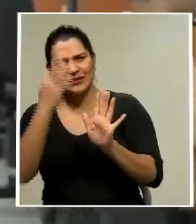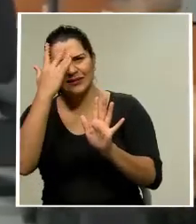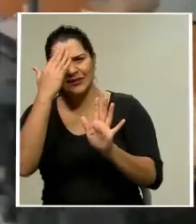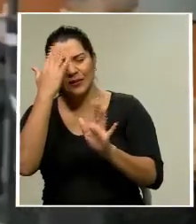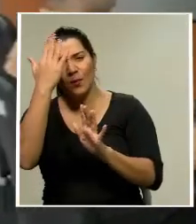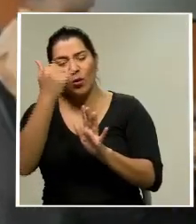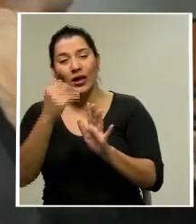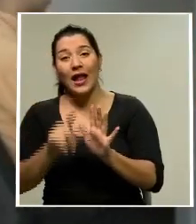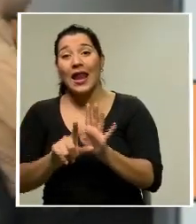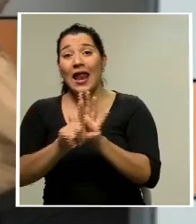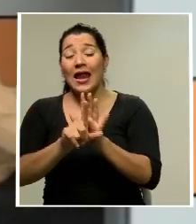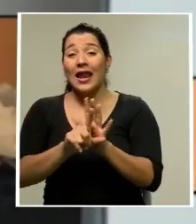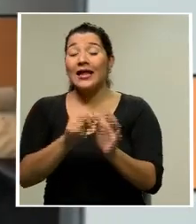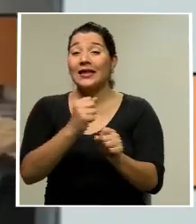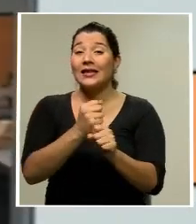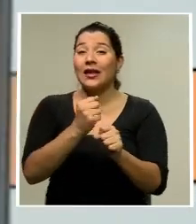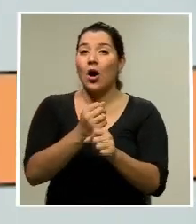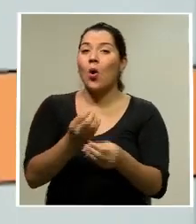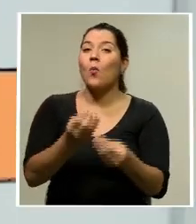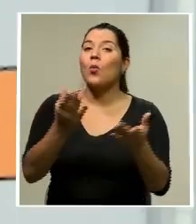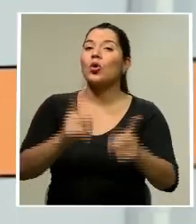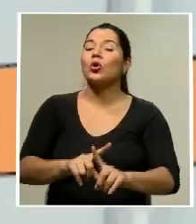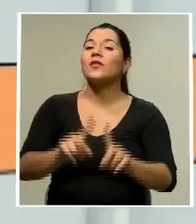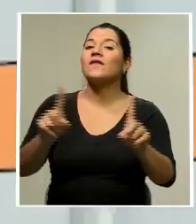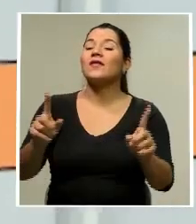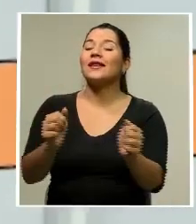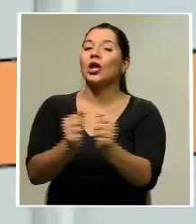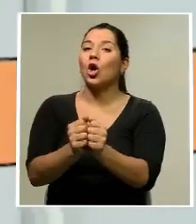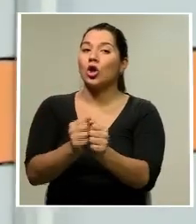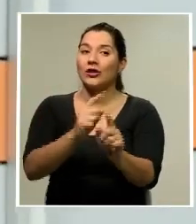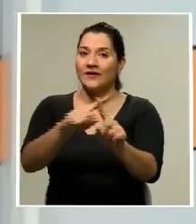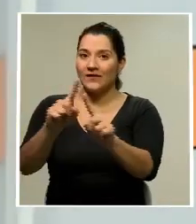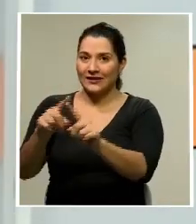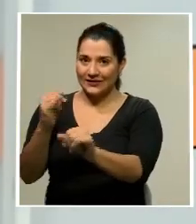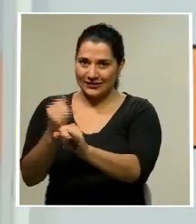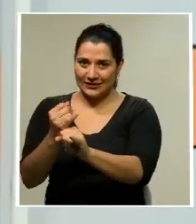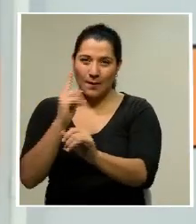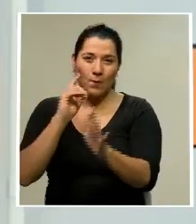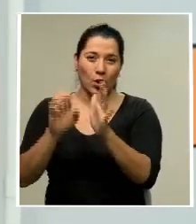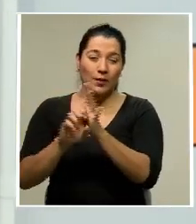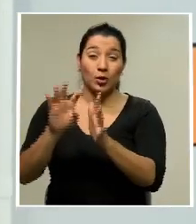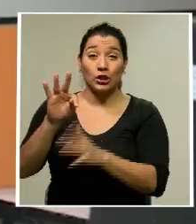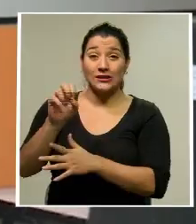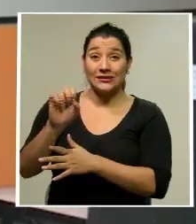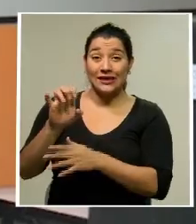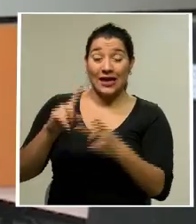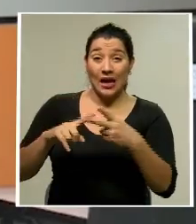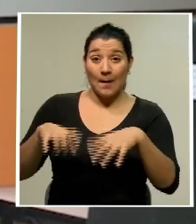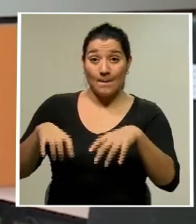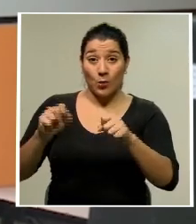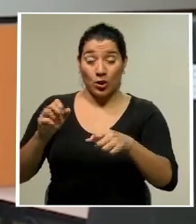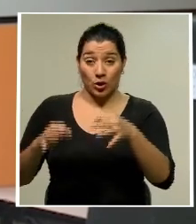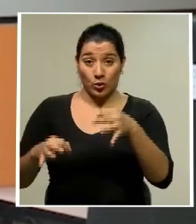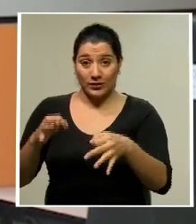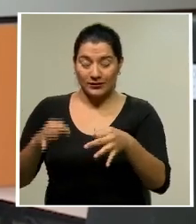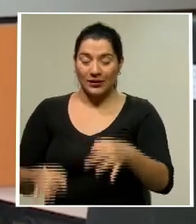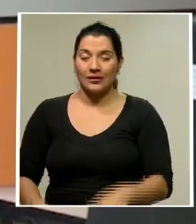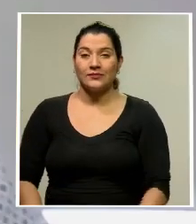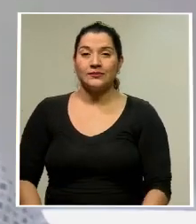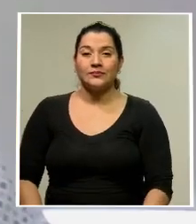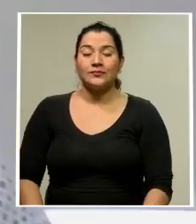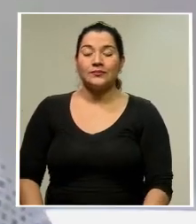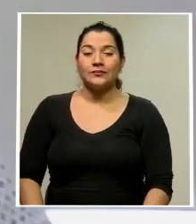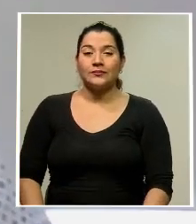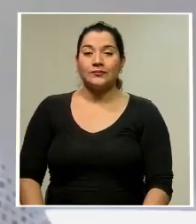presenta la Ley de Empleo Público en las instituciones del Estado, como por ejemplo en el TSE y en el Poder Judicial. Con la finalidad de